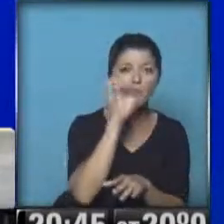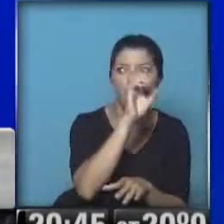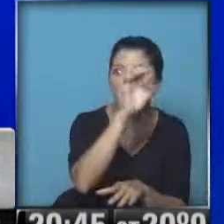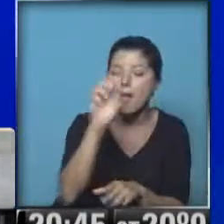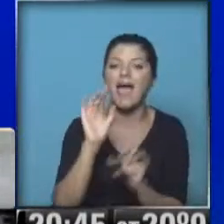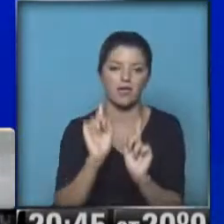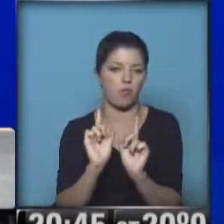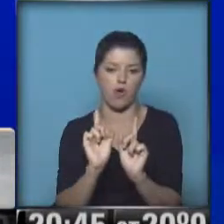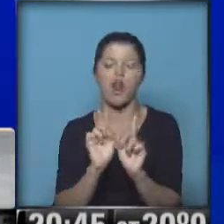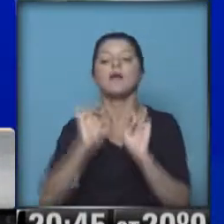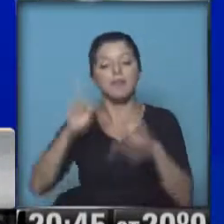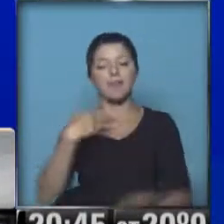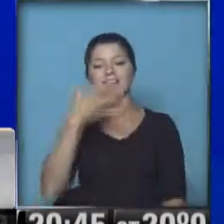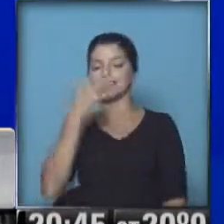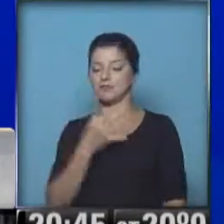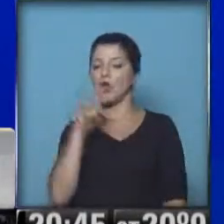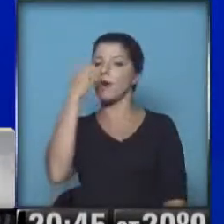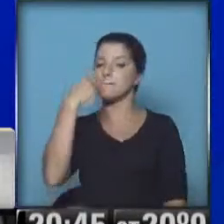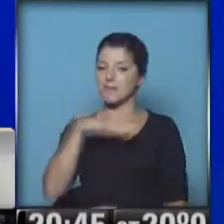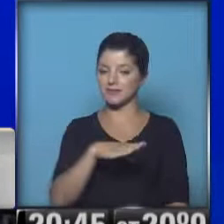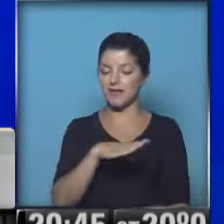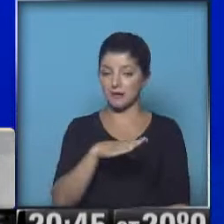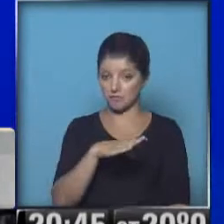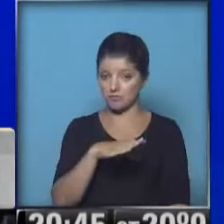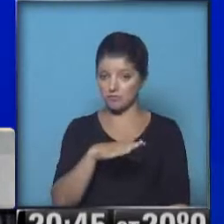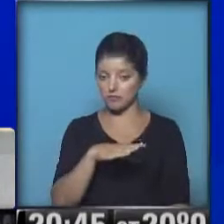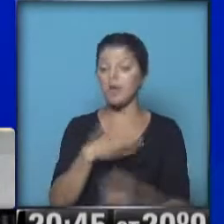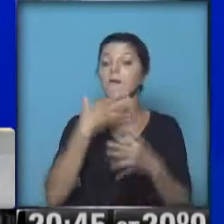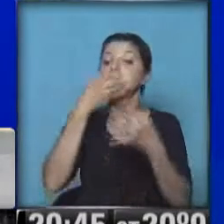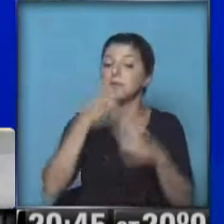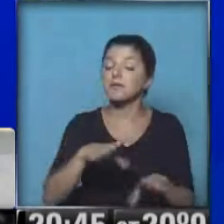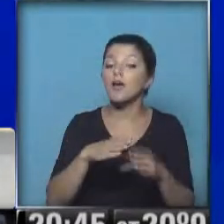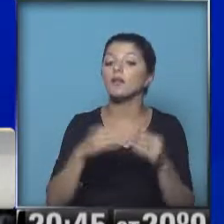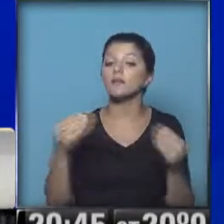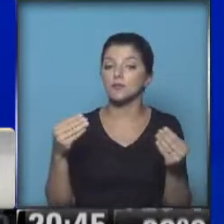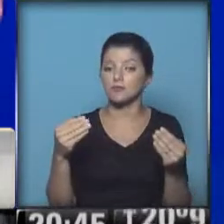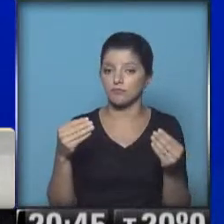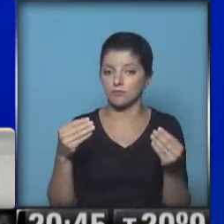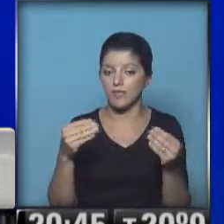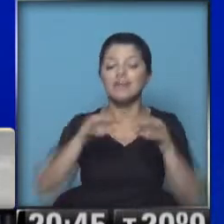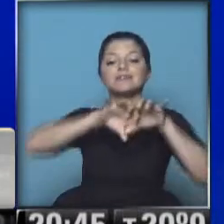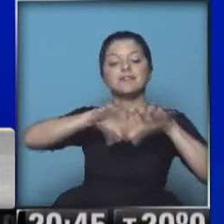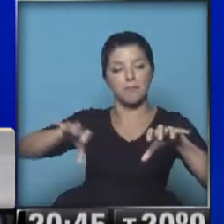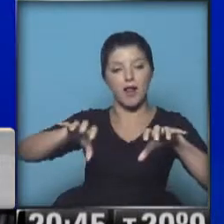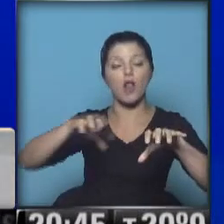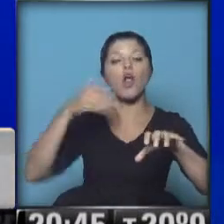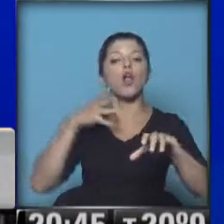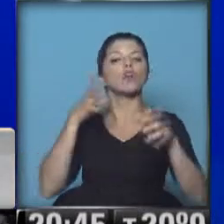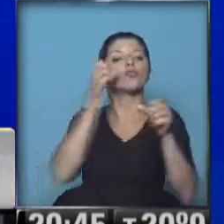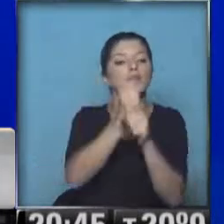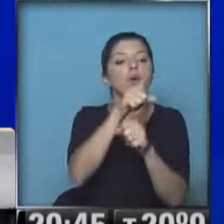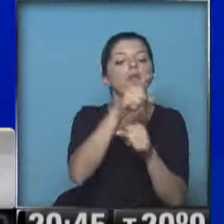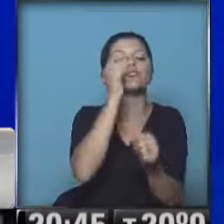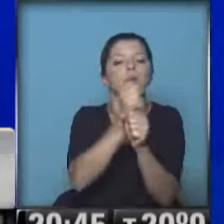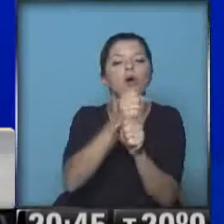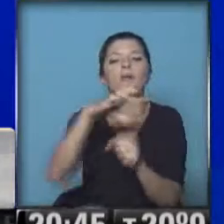parte, decidieron comenzar a implementar o casi comenzar a implementar una segregación en los autobuses que toman los trabajadores